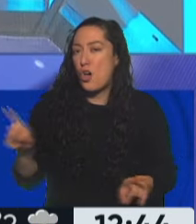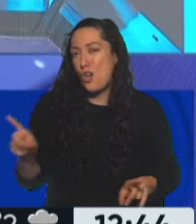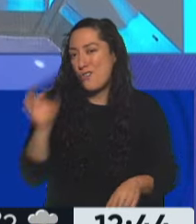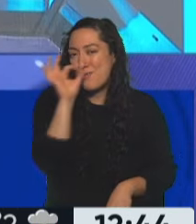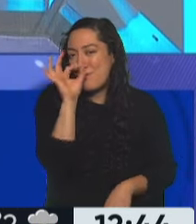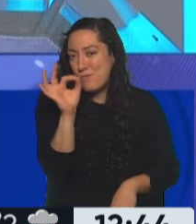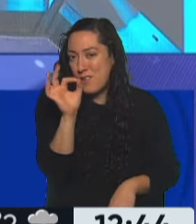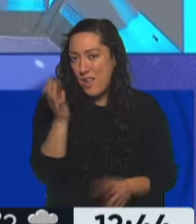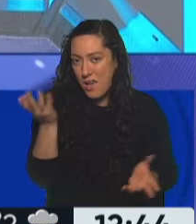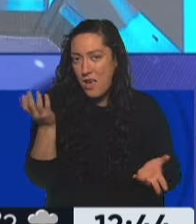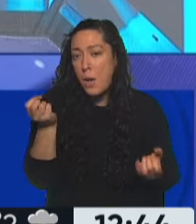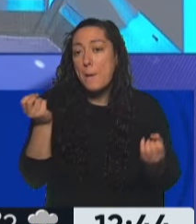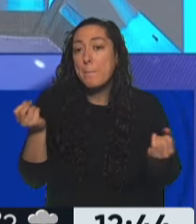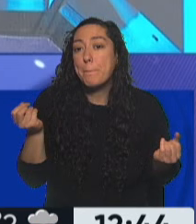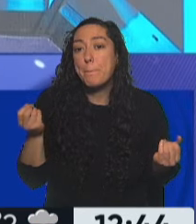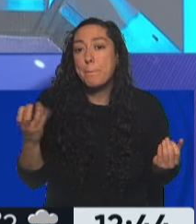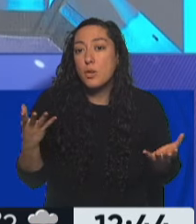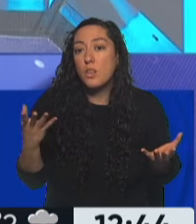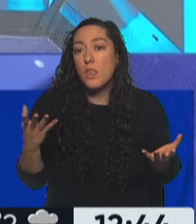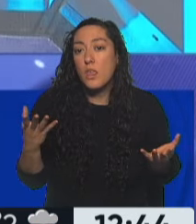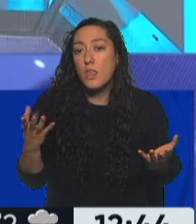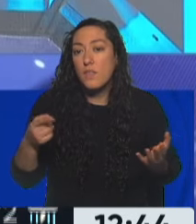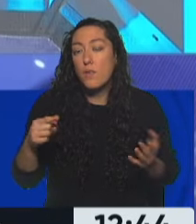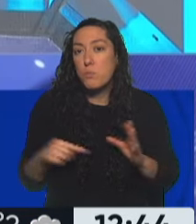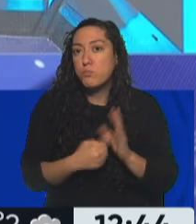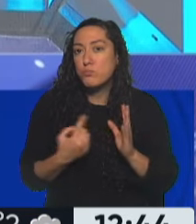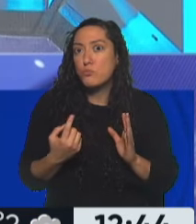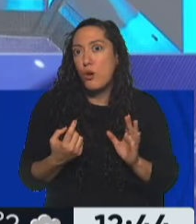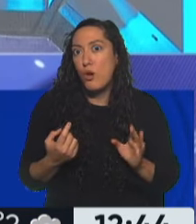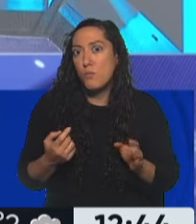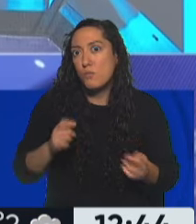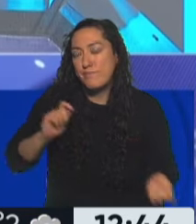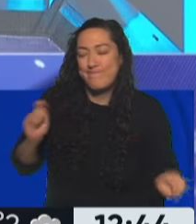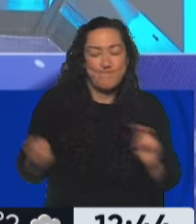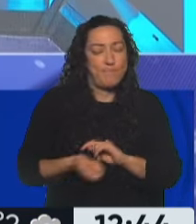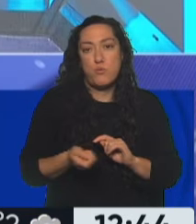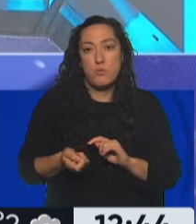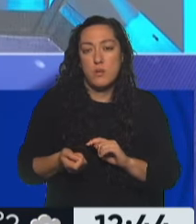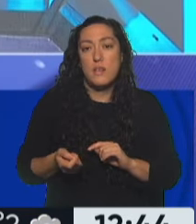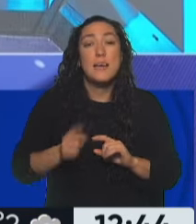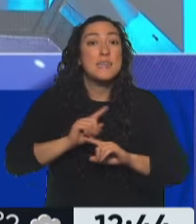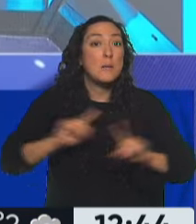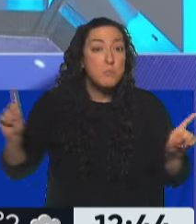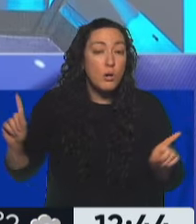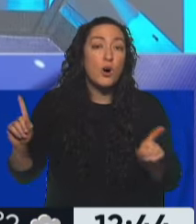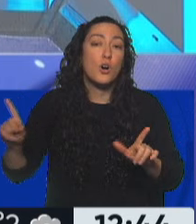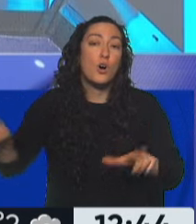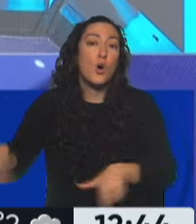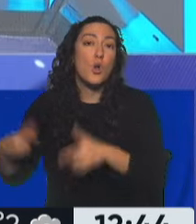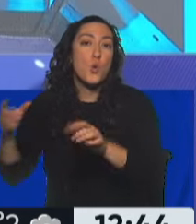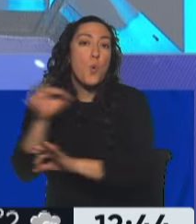no hacerlo, porque evidentemente sería un punto de inflexión. Lo otro es la nuclearización. Jamás China permitiría que Taiwán